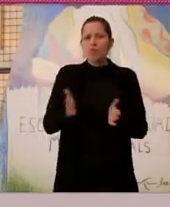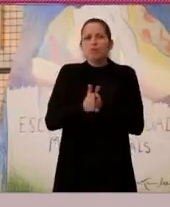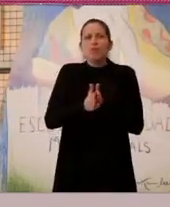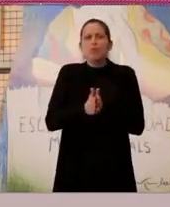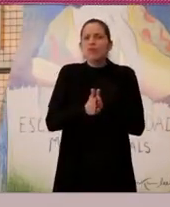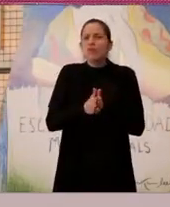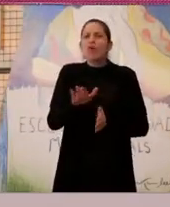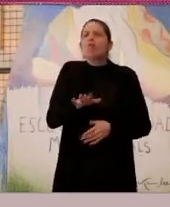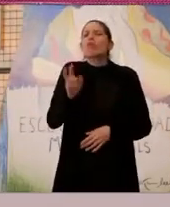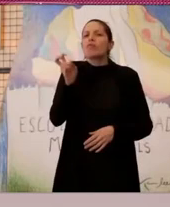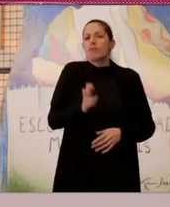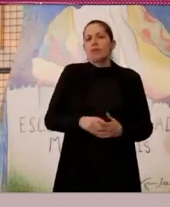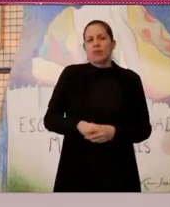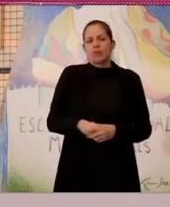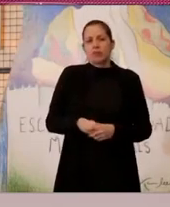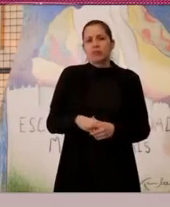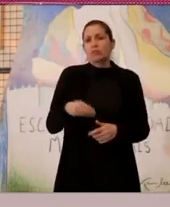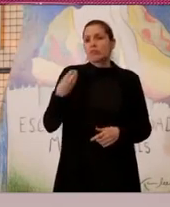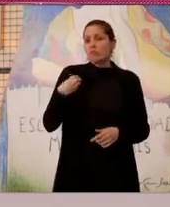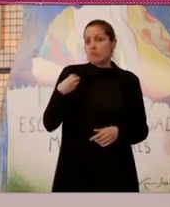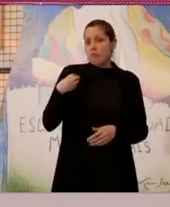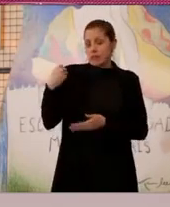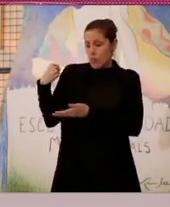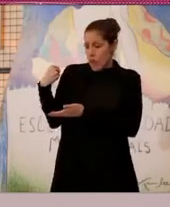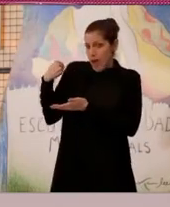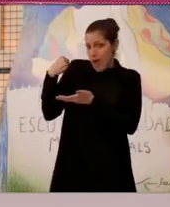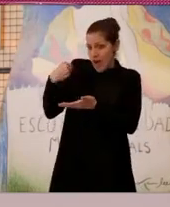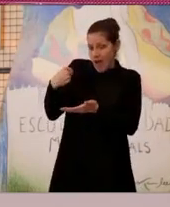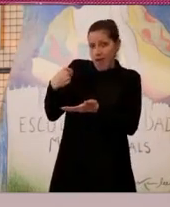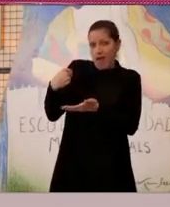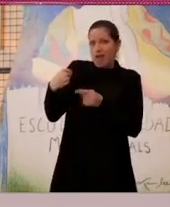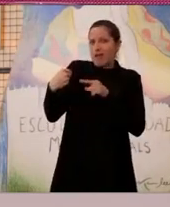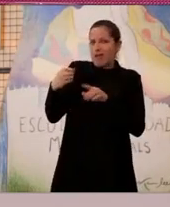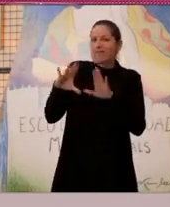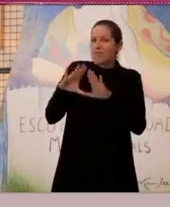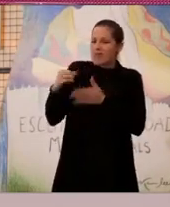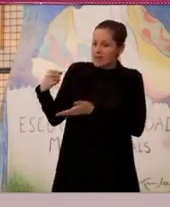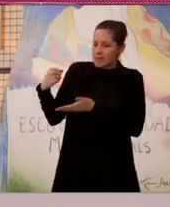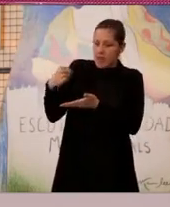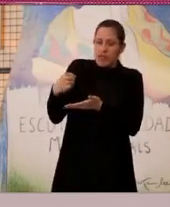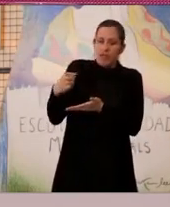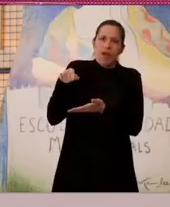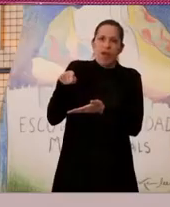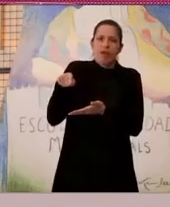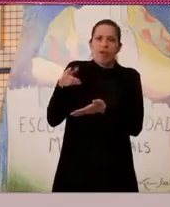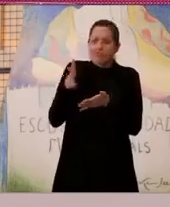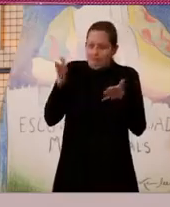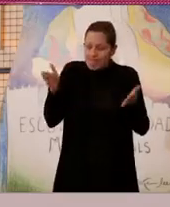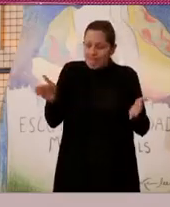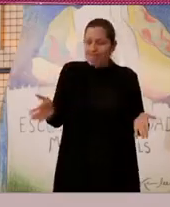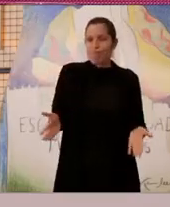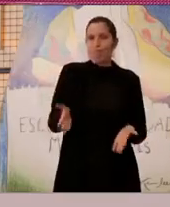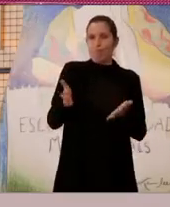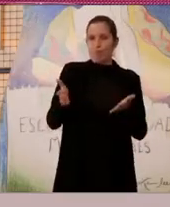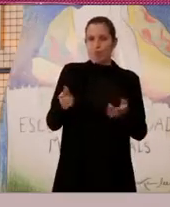sacarlo precisamente de este legado femenino que ha sido la defensa y mantenimiento de la vida pero